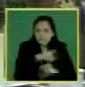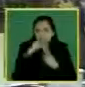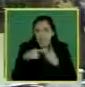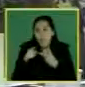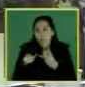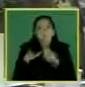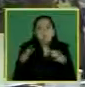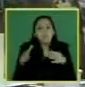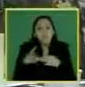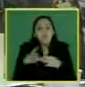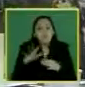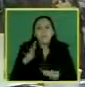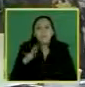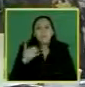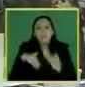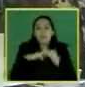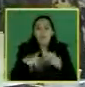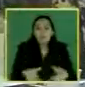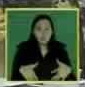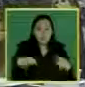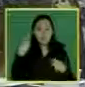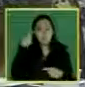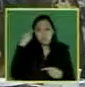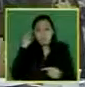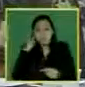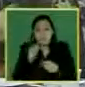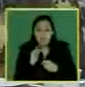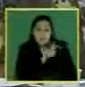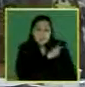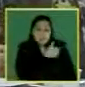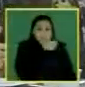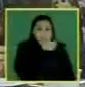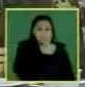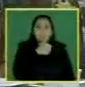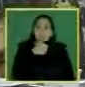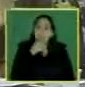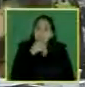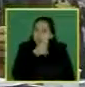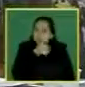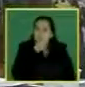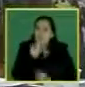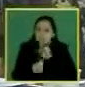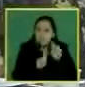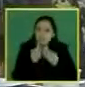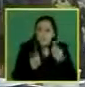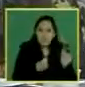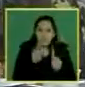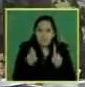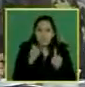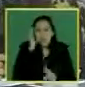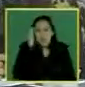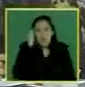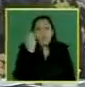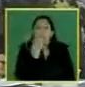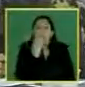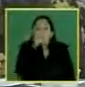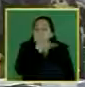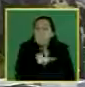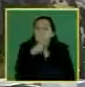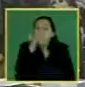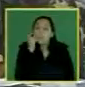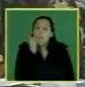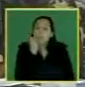iglesia más bien elitesca y jerárquica. Y entonces hicimos varias entrevistas, entre esas a una señora muy